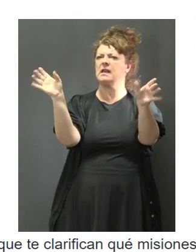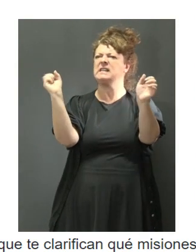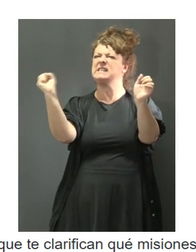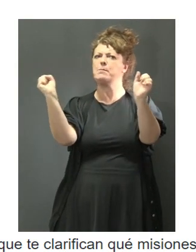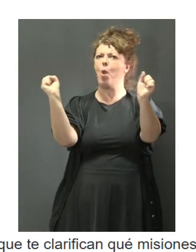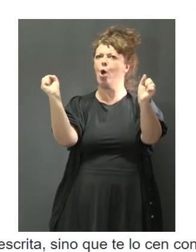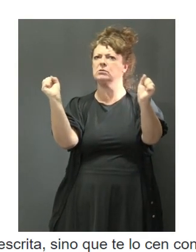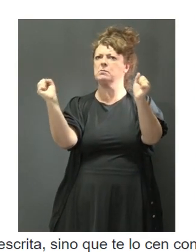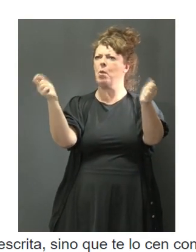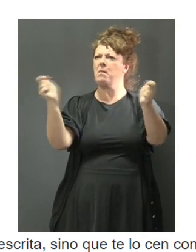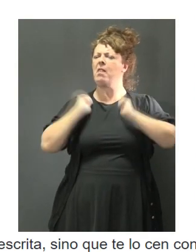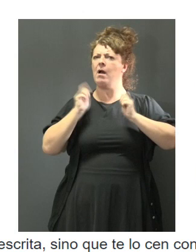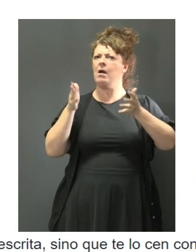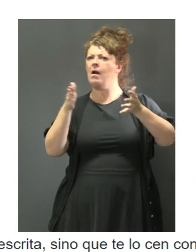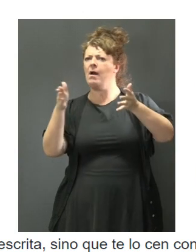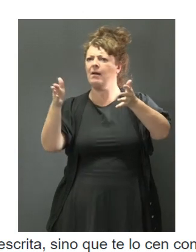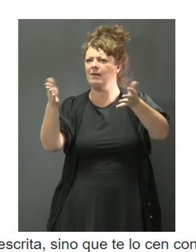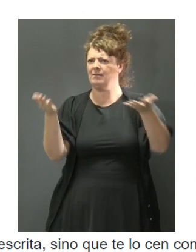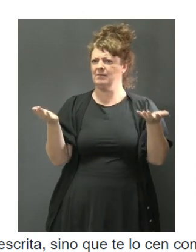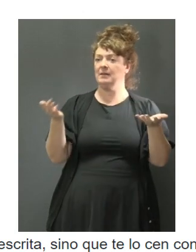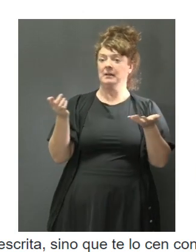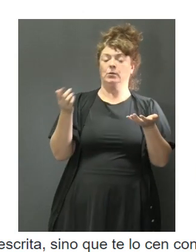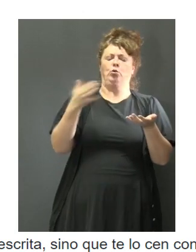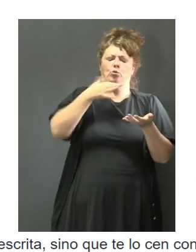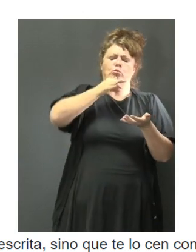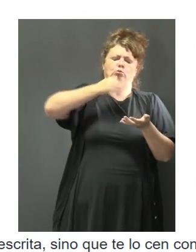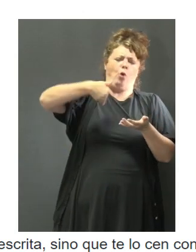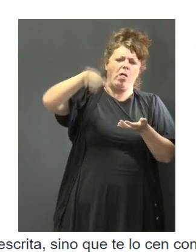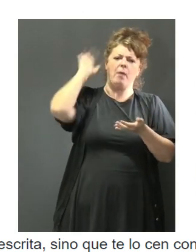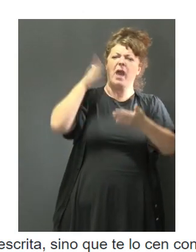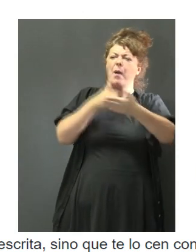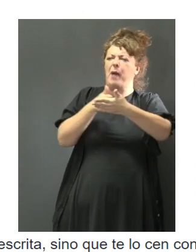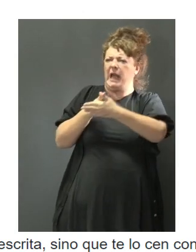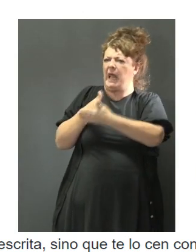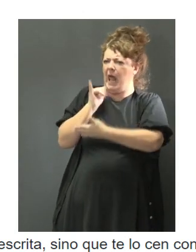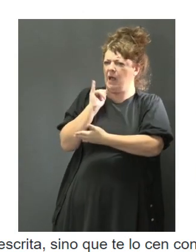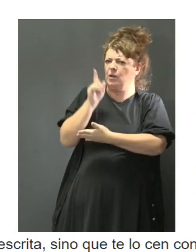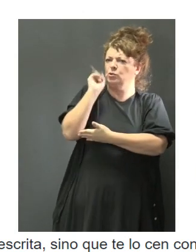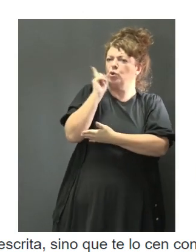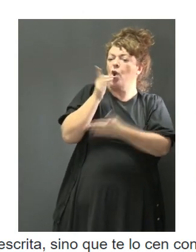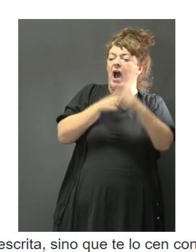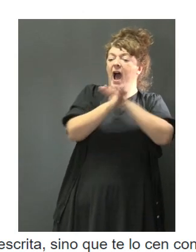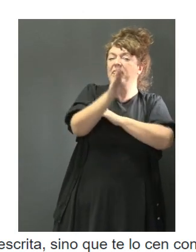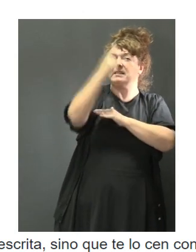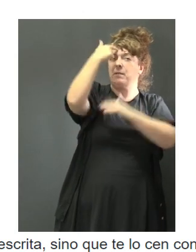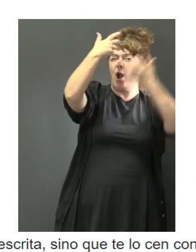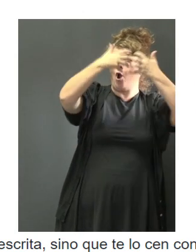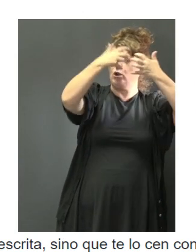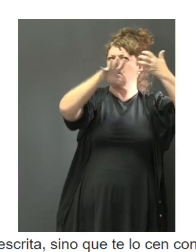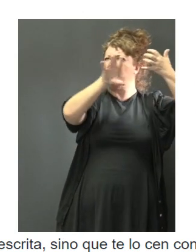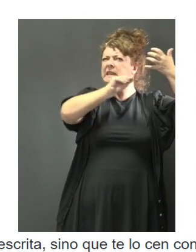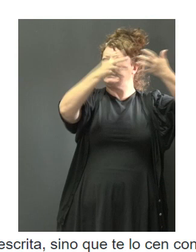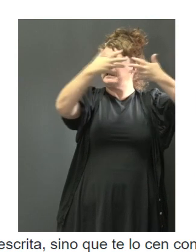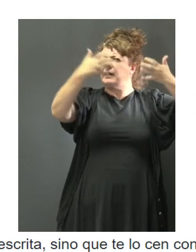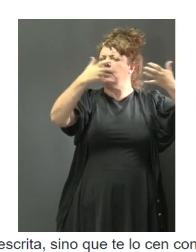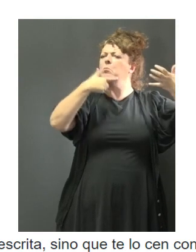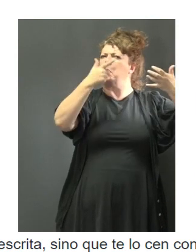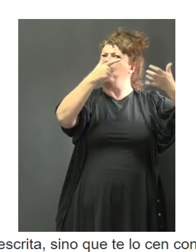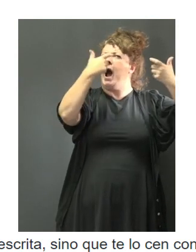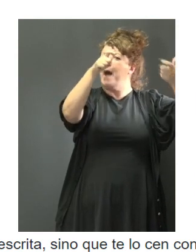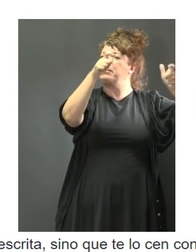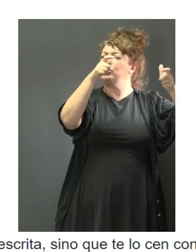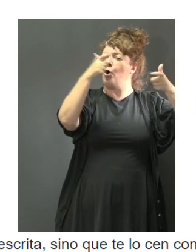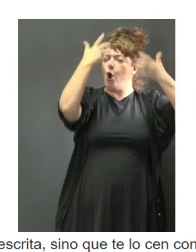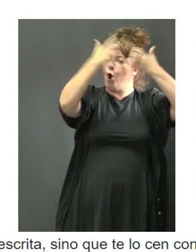otro. Y aunque hay barreras, que todavía quedan muchísimas barreras, no solo en la accesibilidad cognitiva, sí es verdad que en ese ámbito ha habido